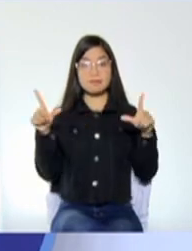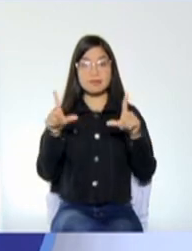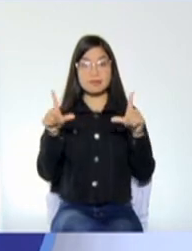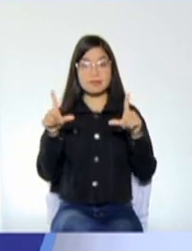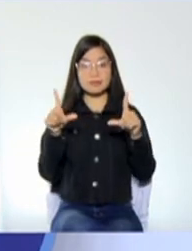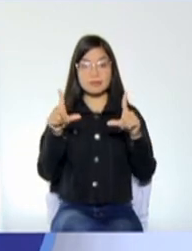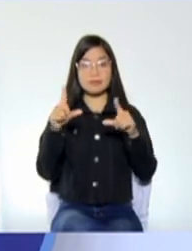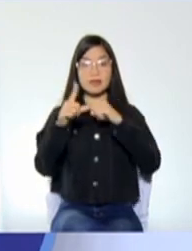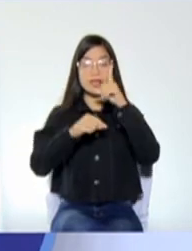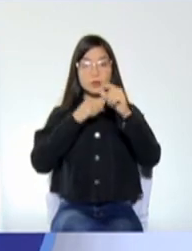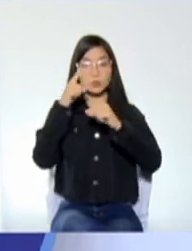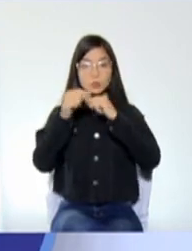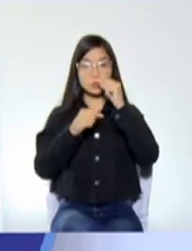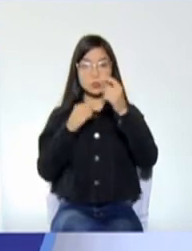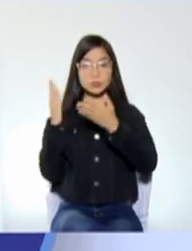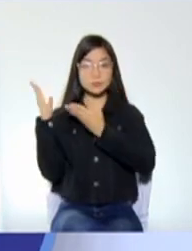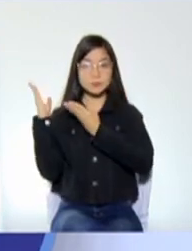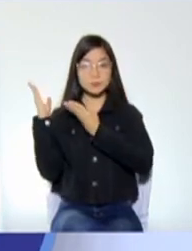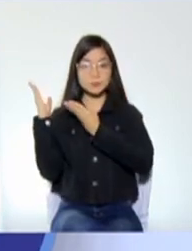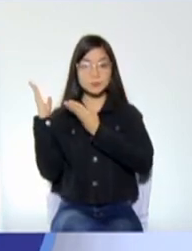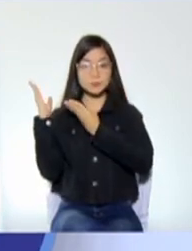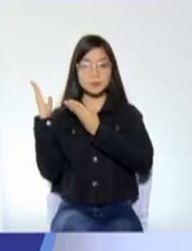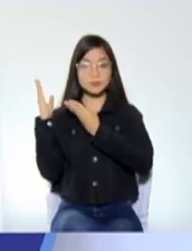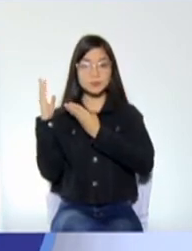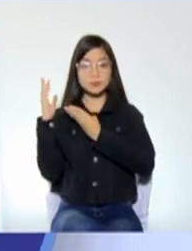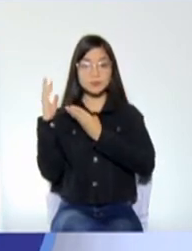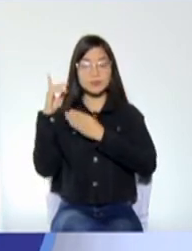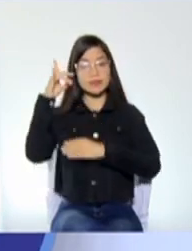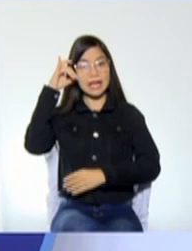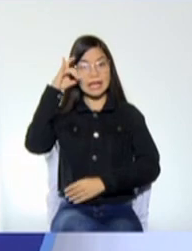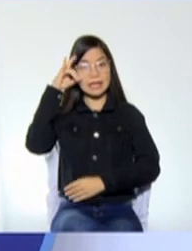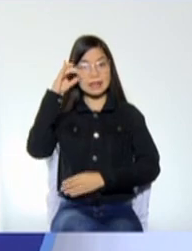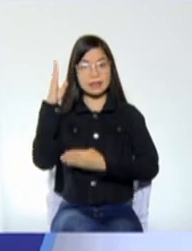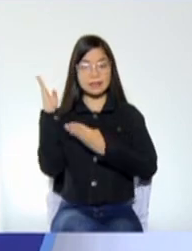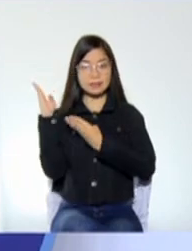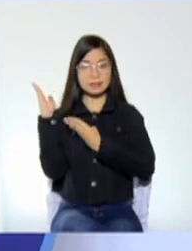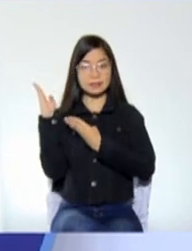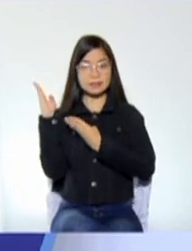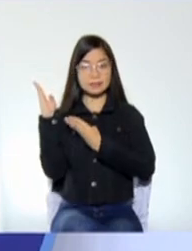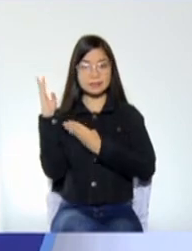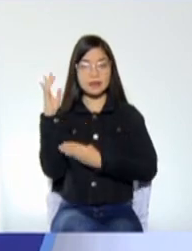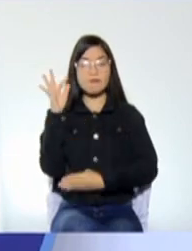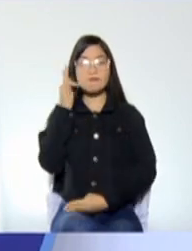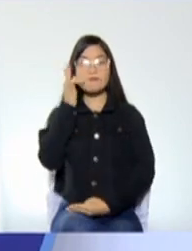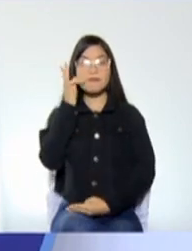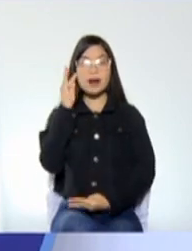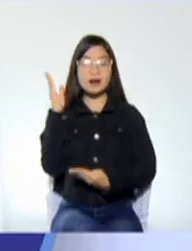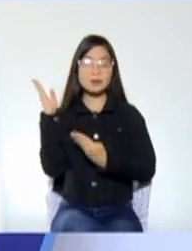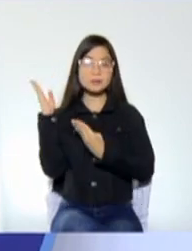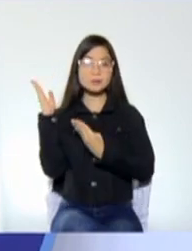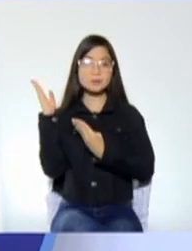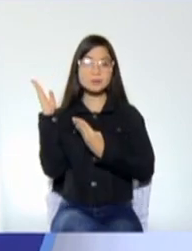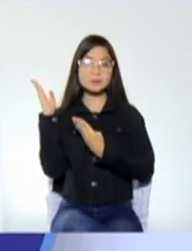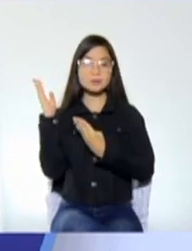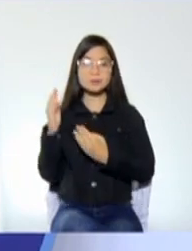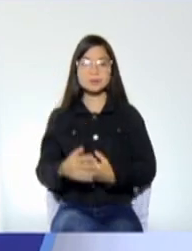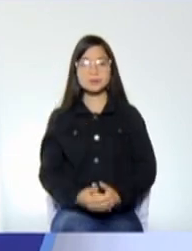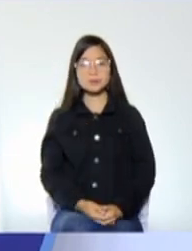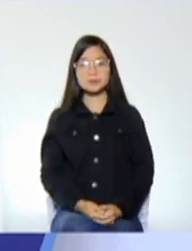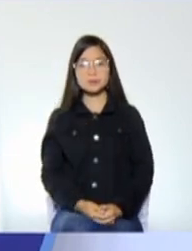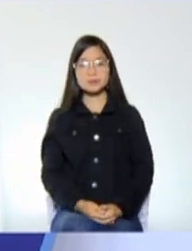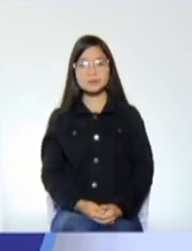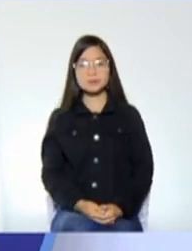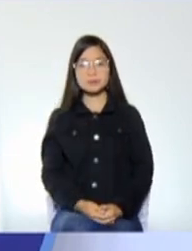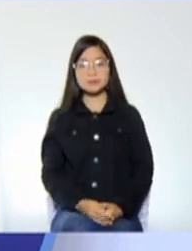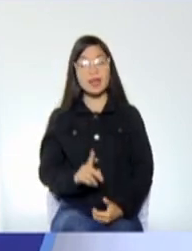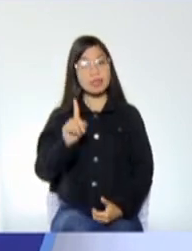Por Twitter pueden conseguirnos como Vive TV Oficial 1, por Instagram como Vive TV Oficial, por Facebook Vive Televisión y